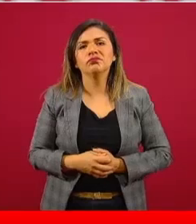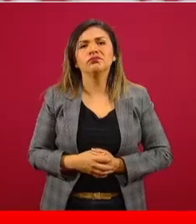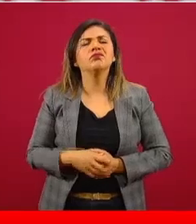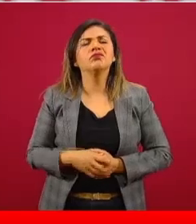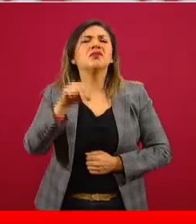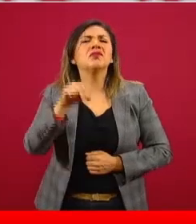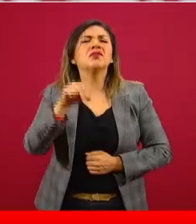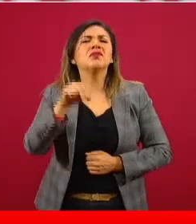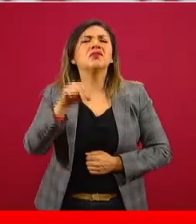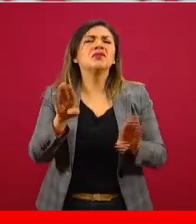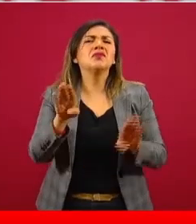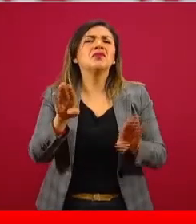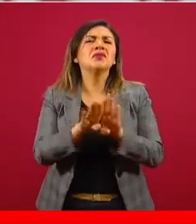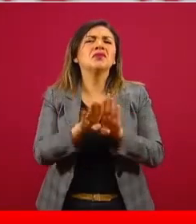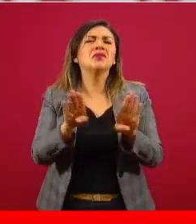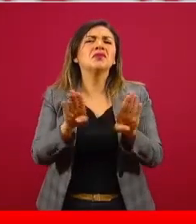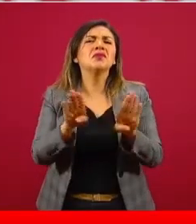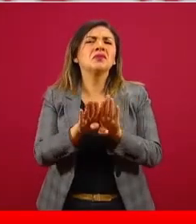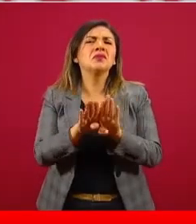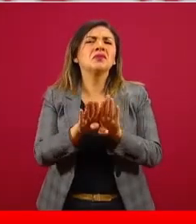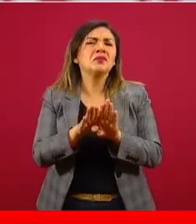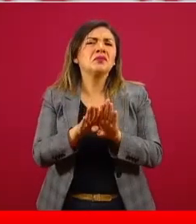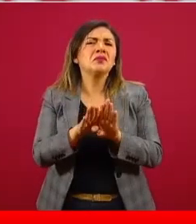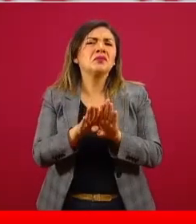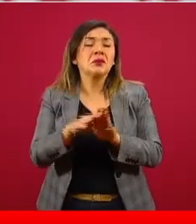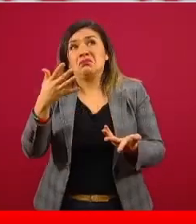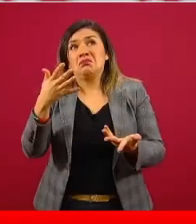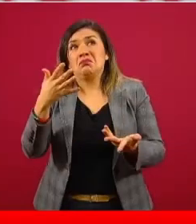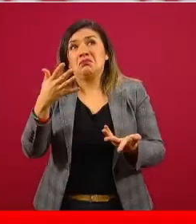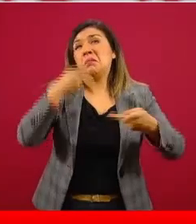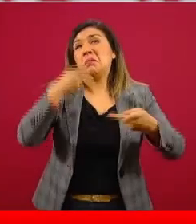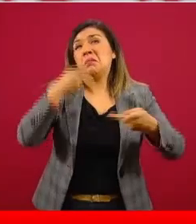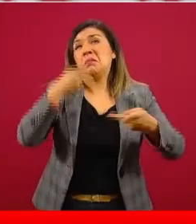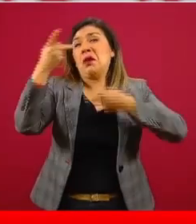aspavientos, nada más justicia,